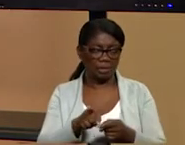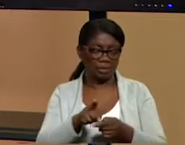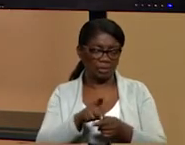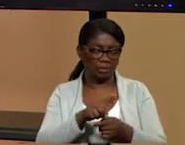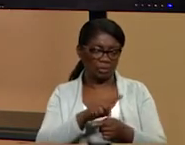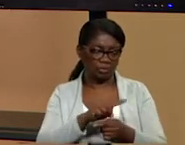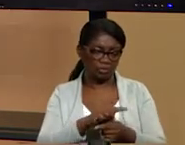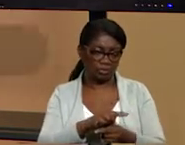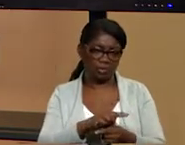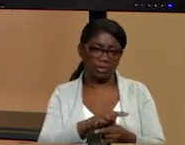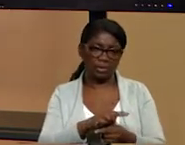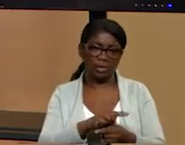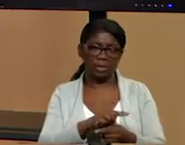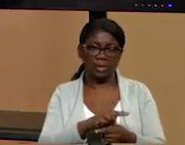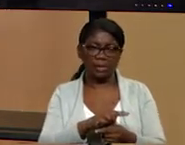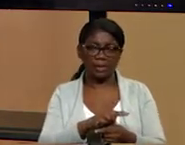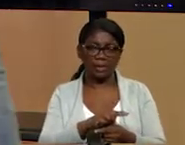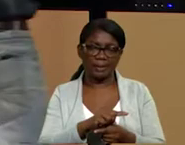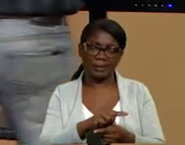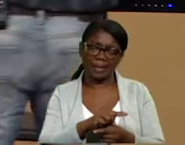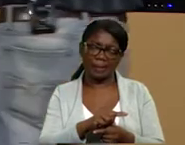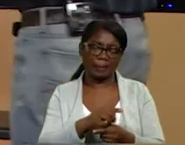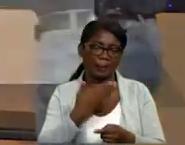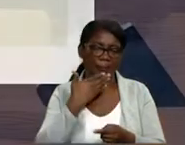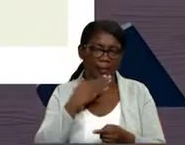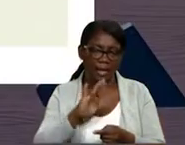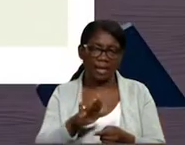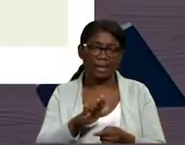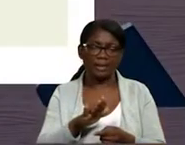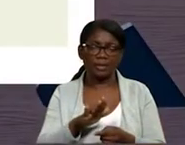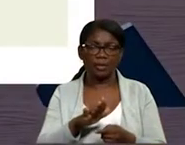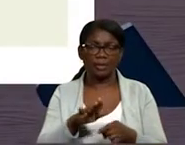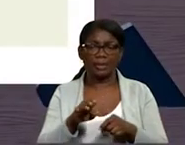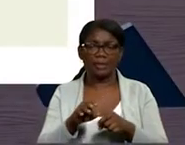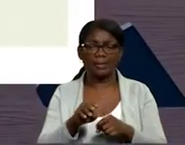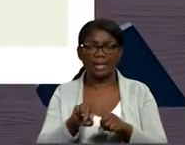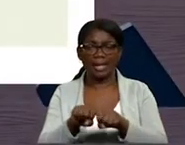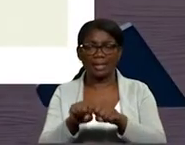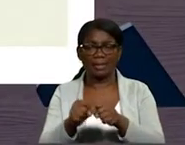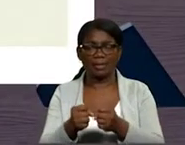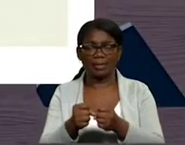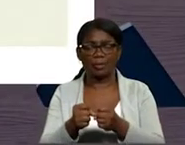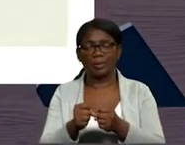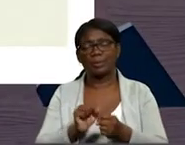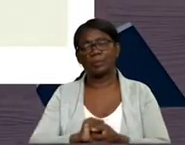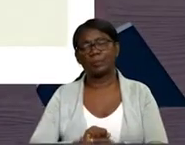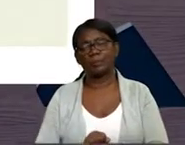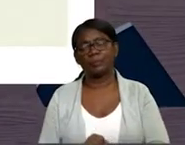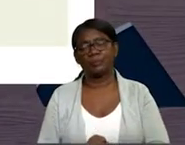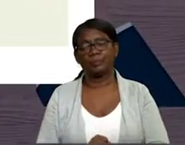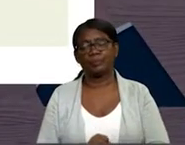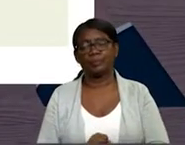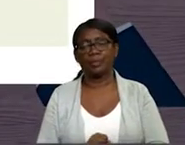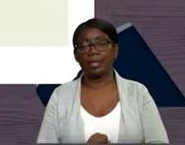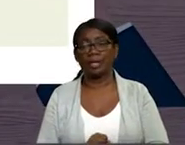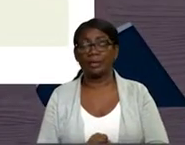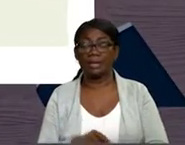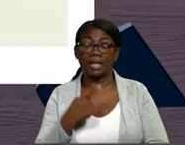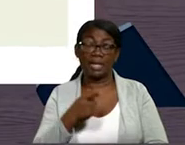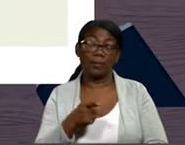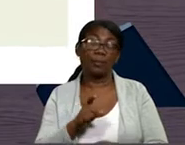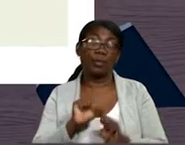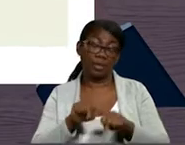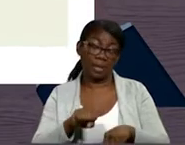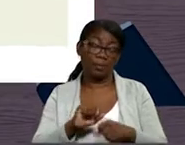periodo de dañarse o afectarse y en teoría pudiéramos